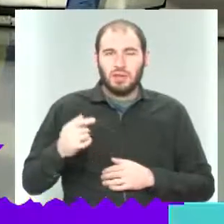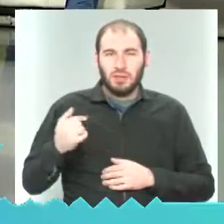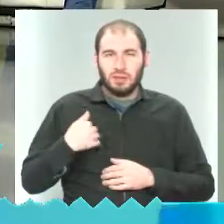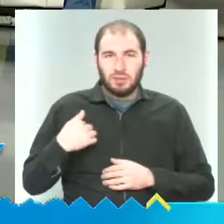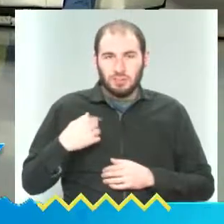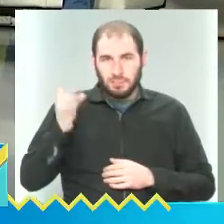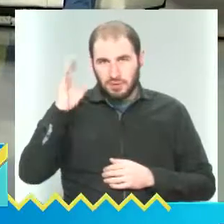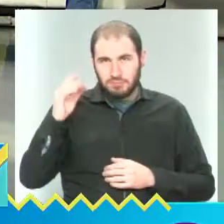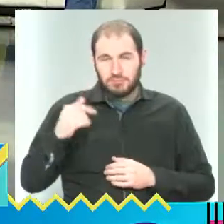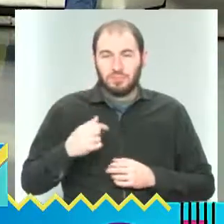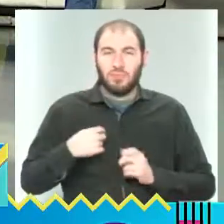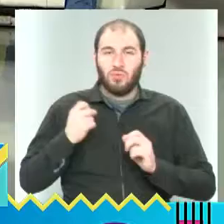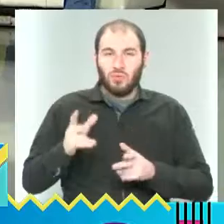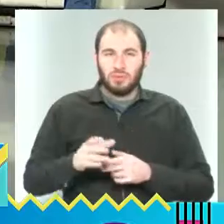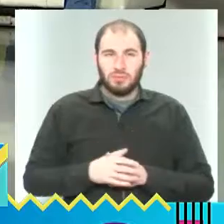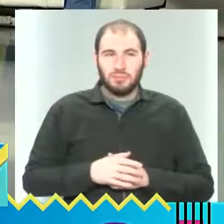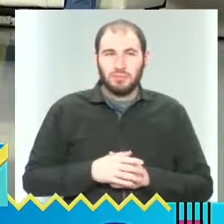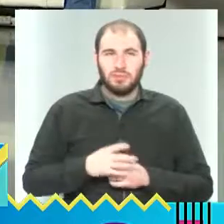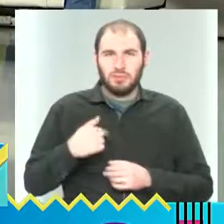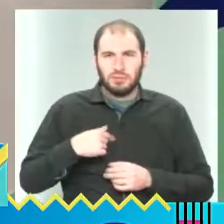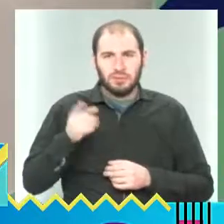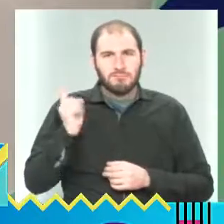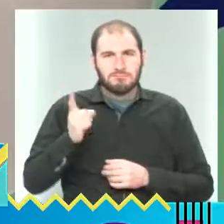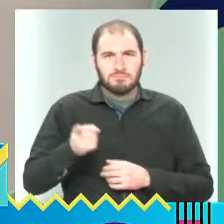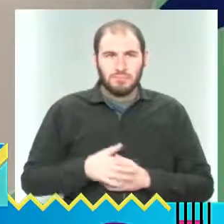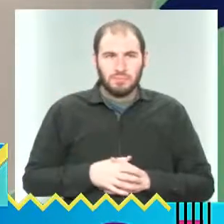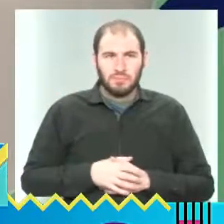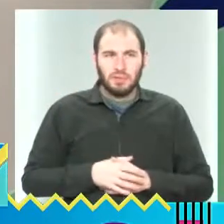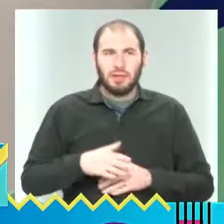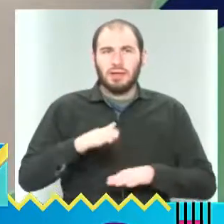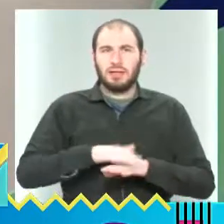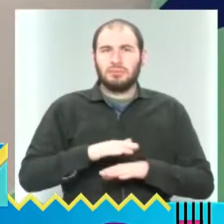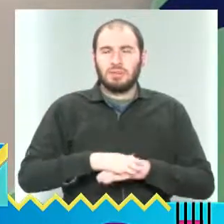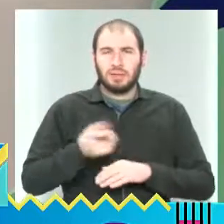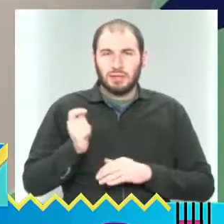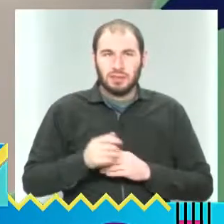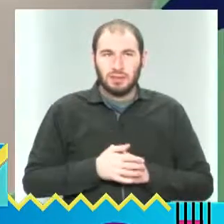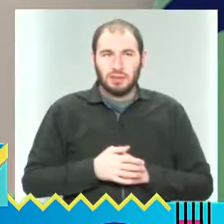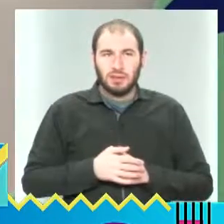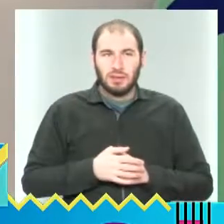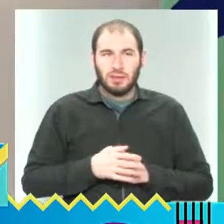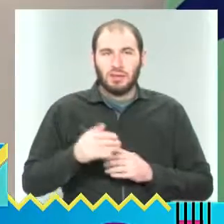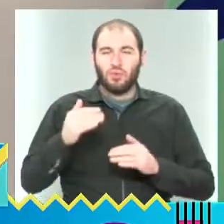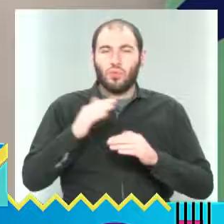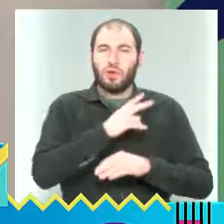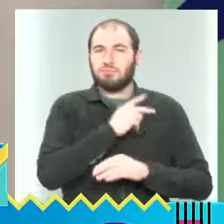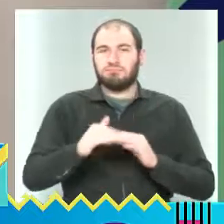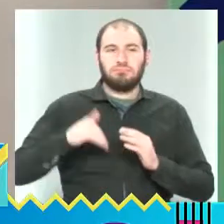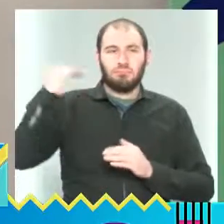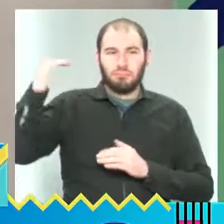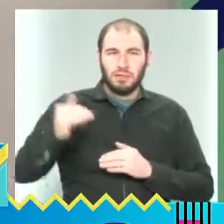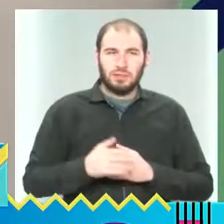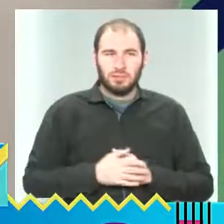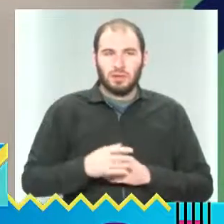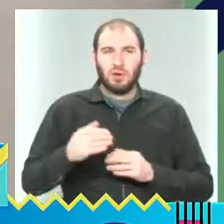discúlpame, ahí le achaco mucha responsabilidad a los estamentos superiores,